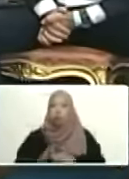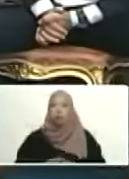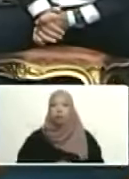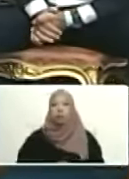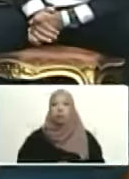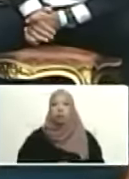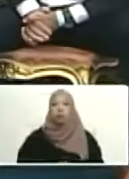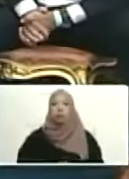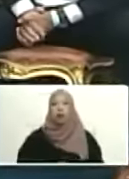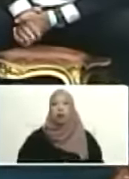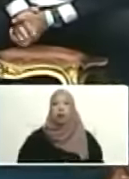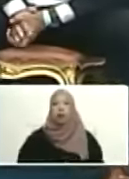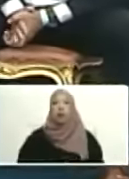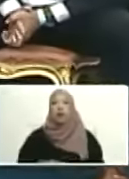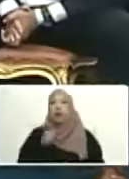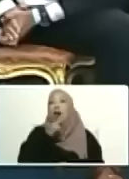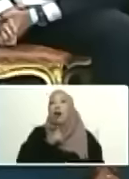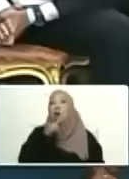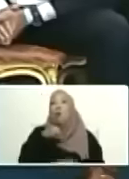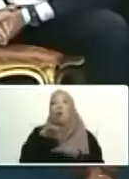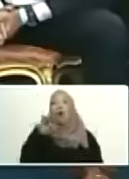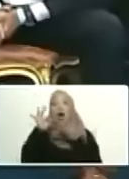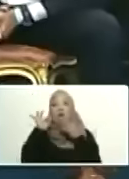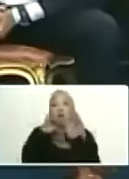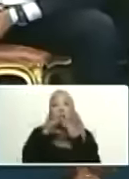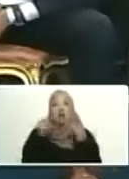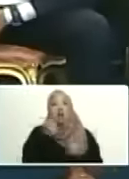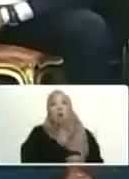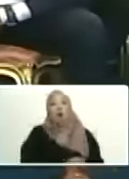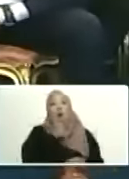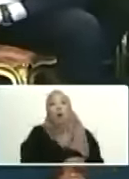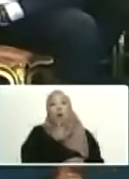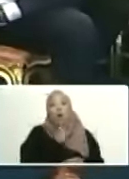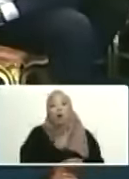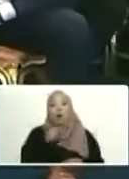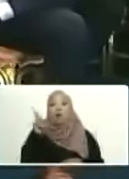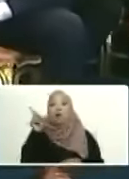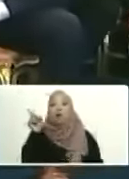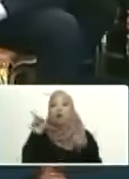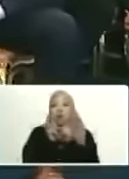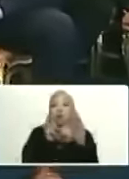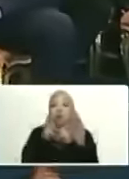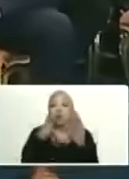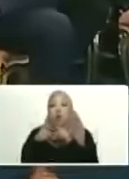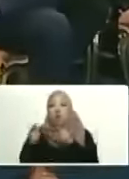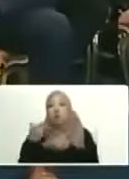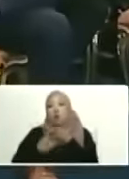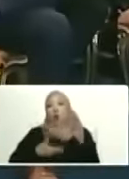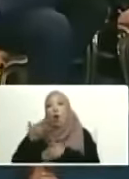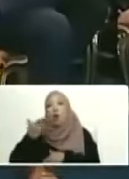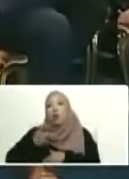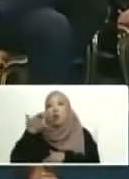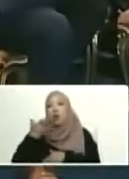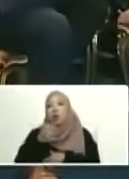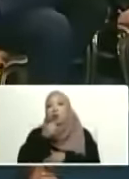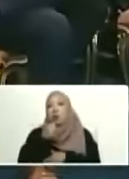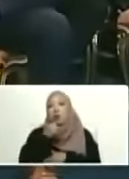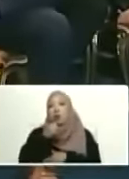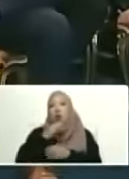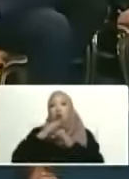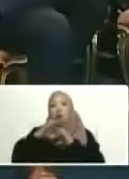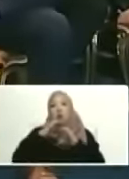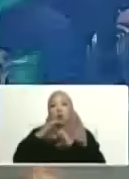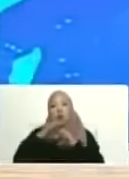denle un cafecito para que aguanten. Ya vamos a terminar porque hay otros documentos importantes. Dice el